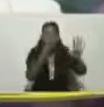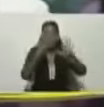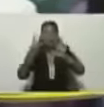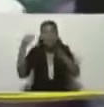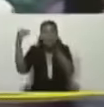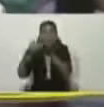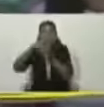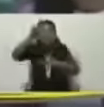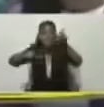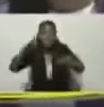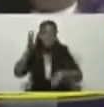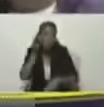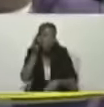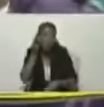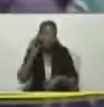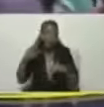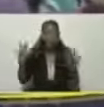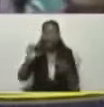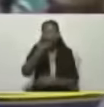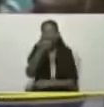899.000 para un